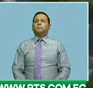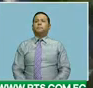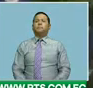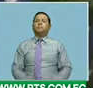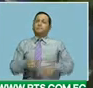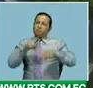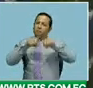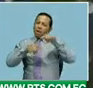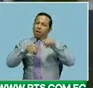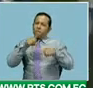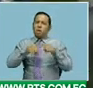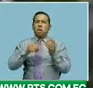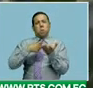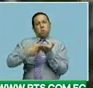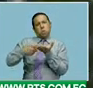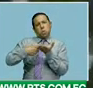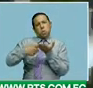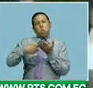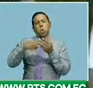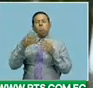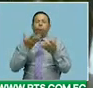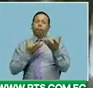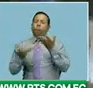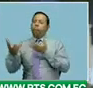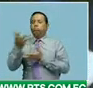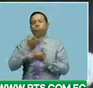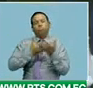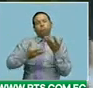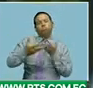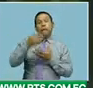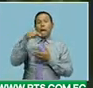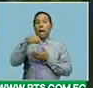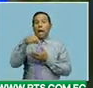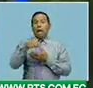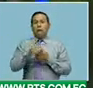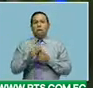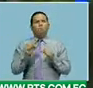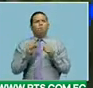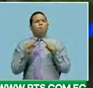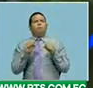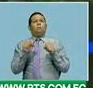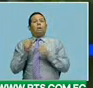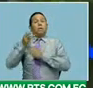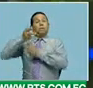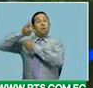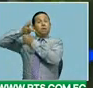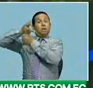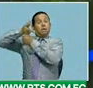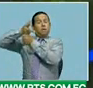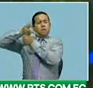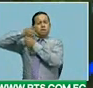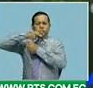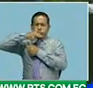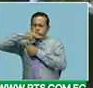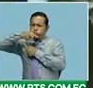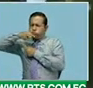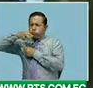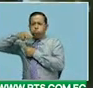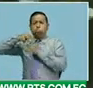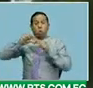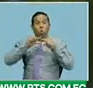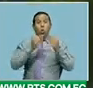amigos e invitados especiales se convirtió en un momento de terror. Una cámara de vigilancia captó el momento en que un grupo